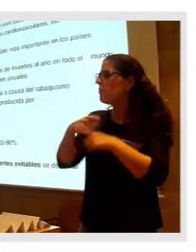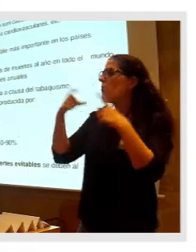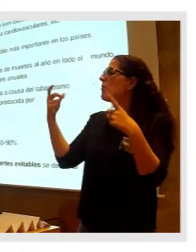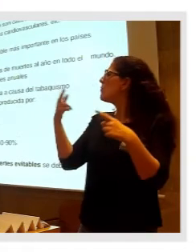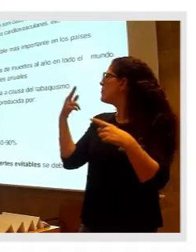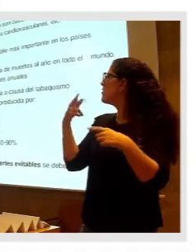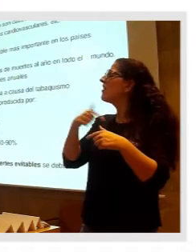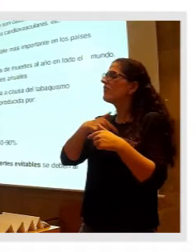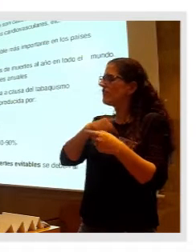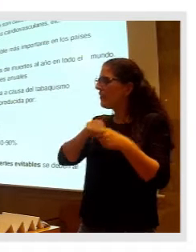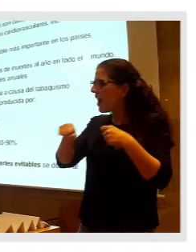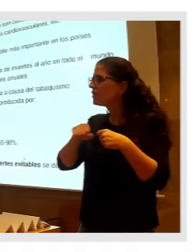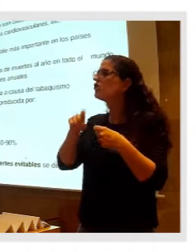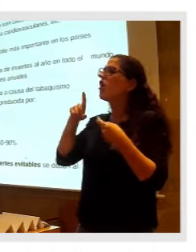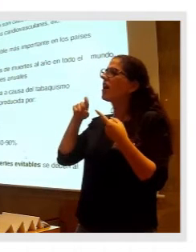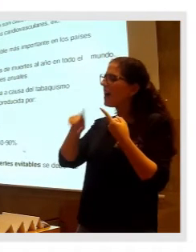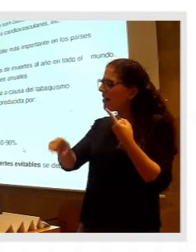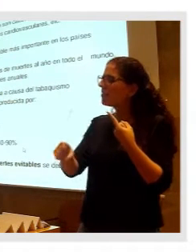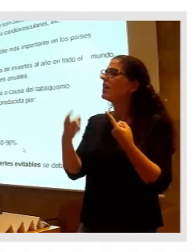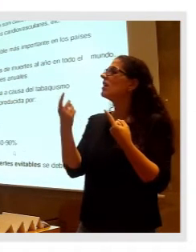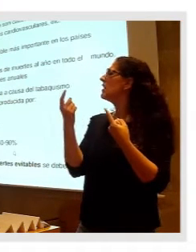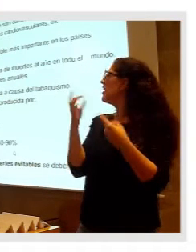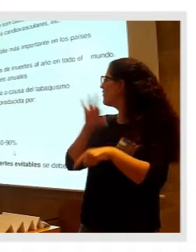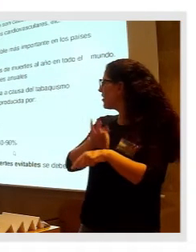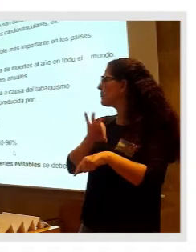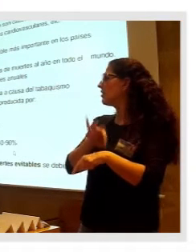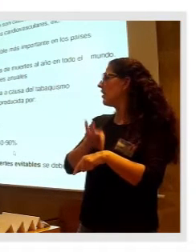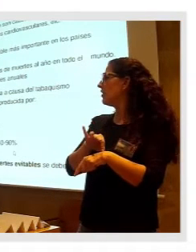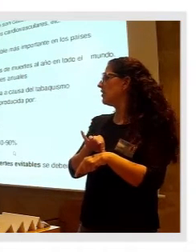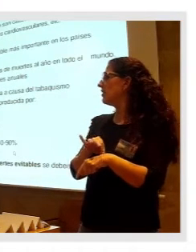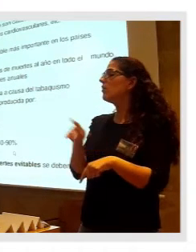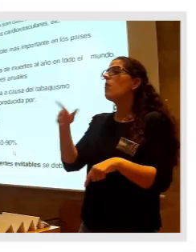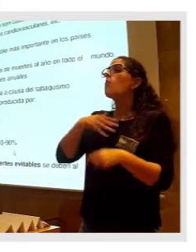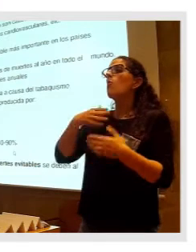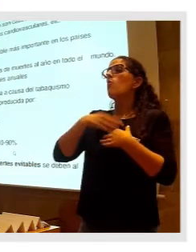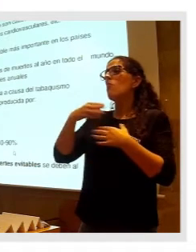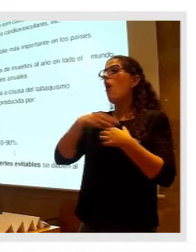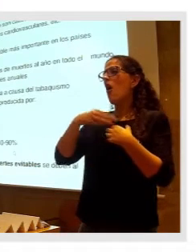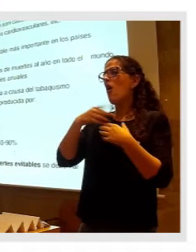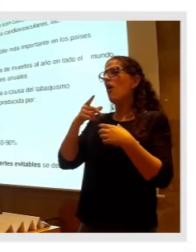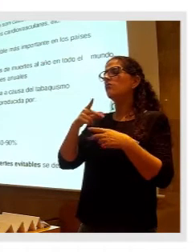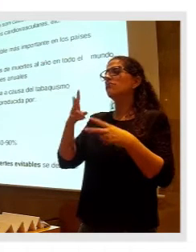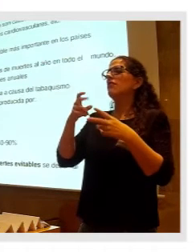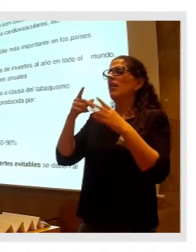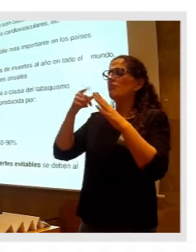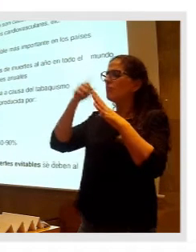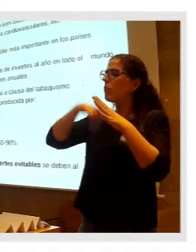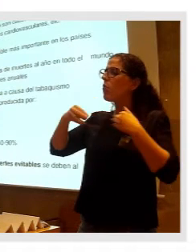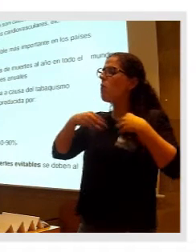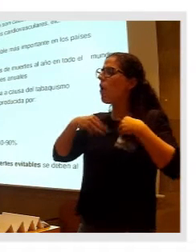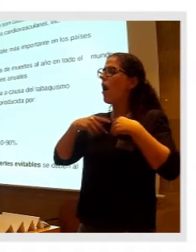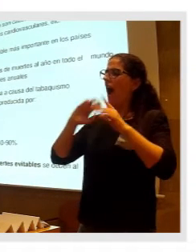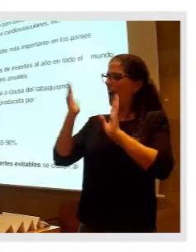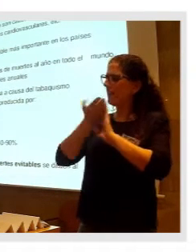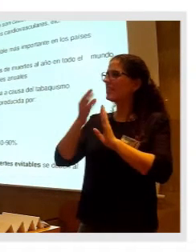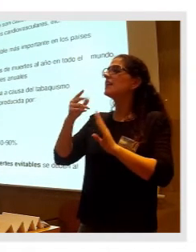tanto de infartos, cánceres como de enfermedad, o sea, fijaros, la enfermedad pulmonar obstructiva crónica y el EPOC, el cáncer de pulmón, el 80